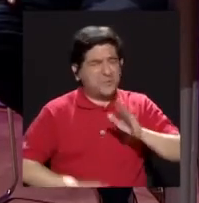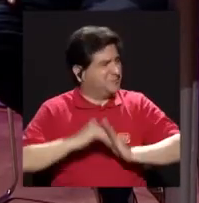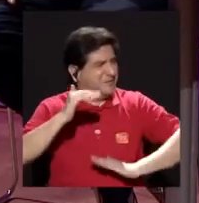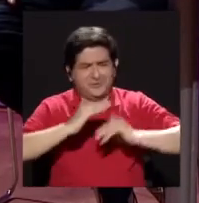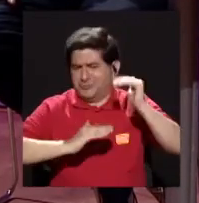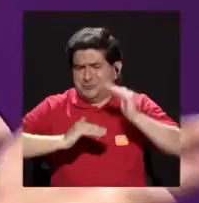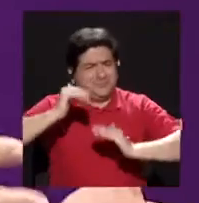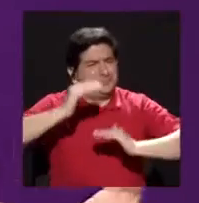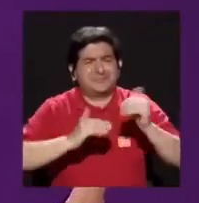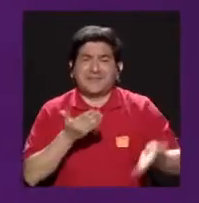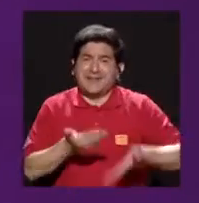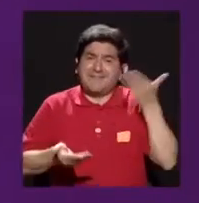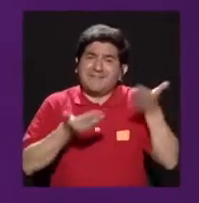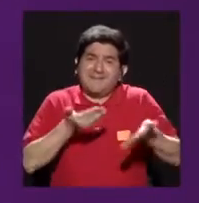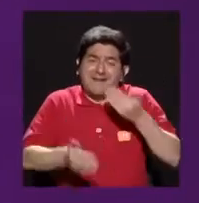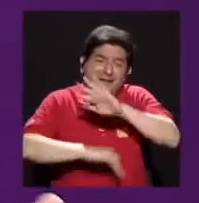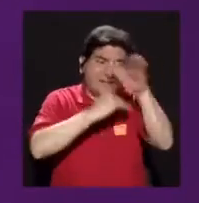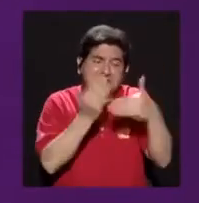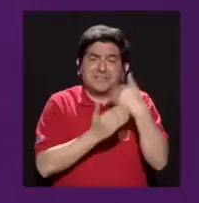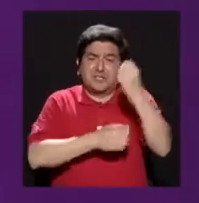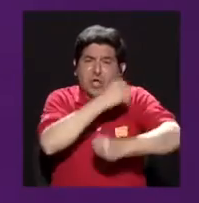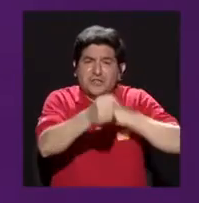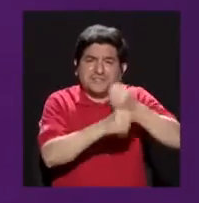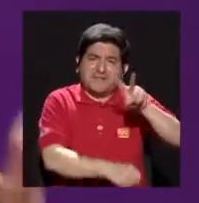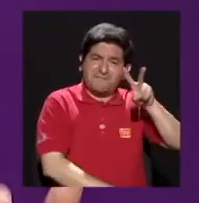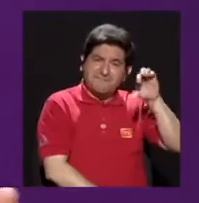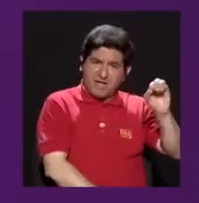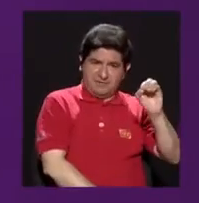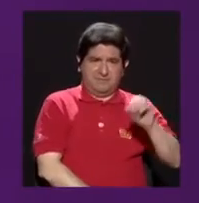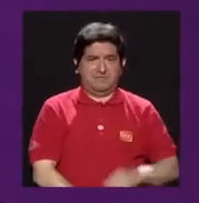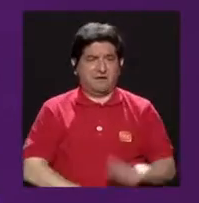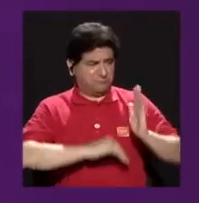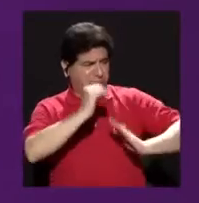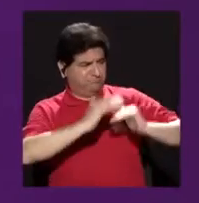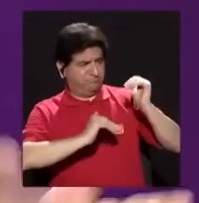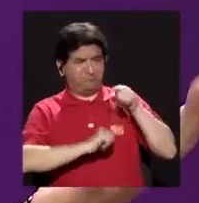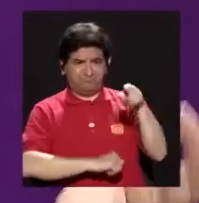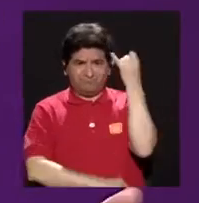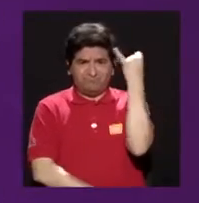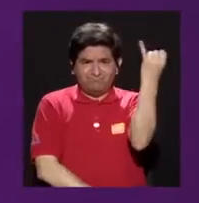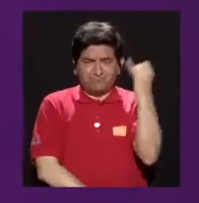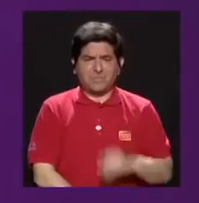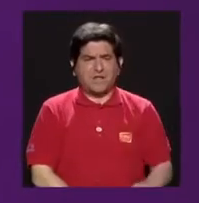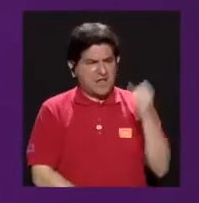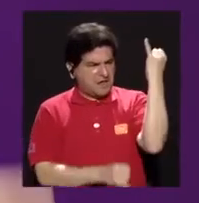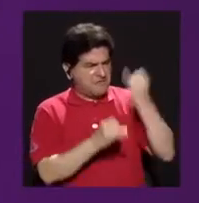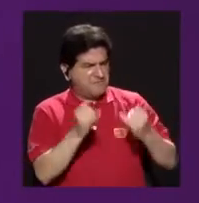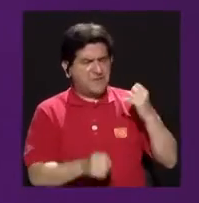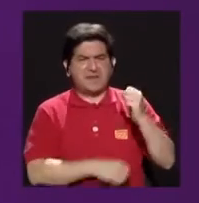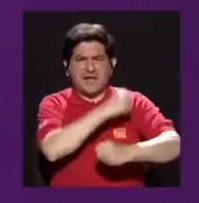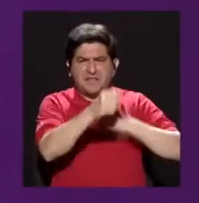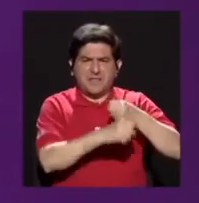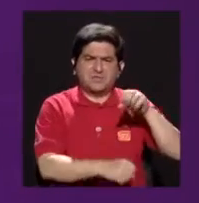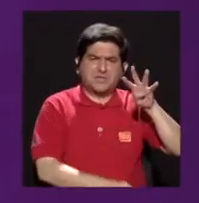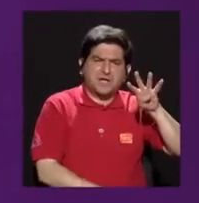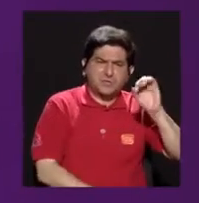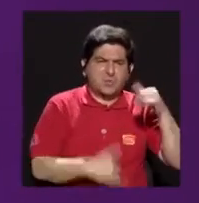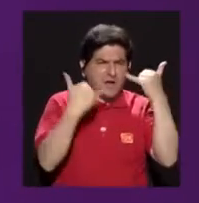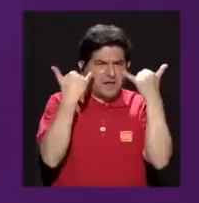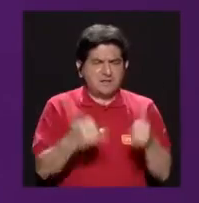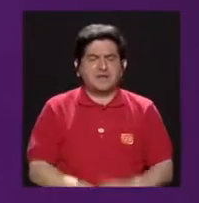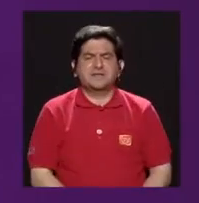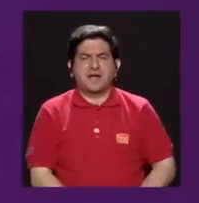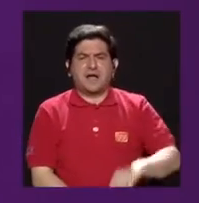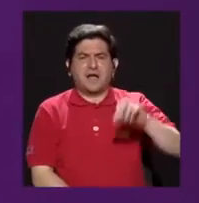construido prácticamente durante todo el siglo XX, ¿verdad? Se construyó desde finales de la década del 40, por allí ya